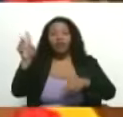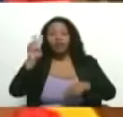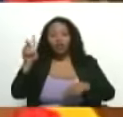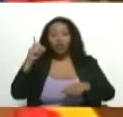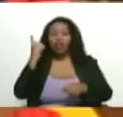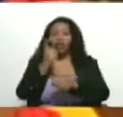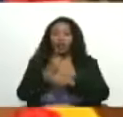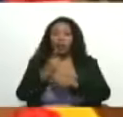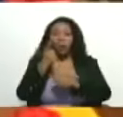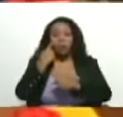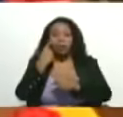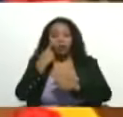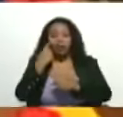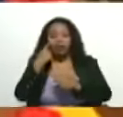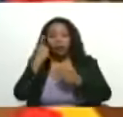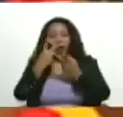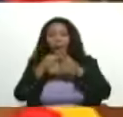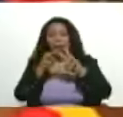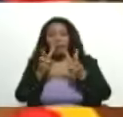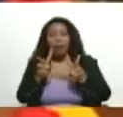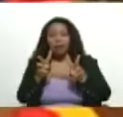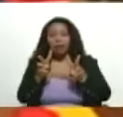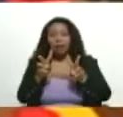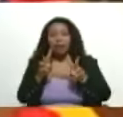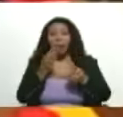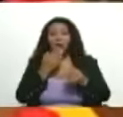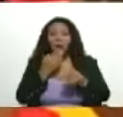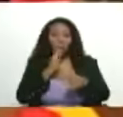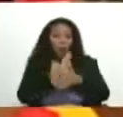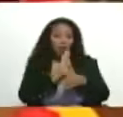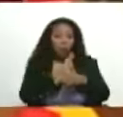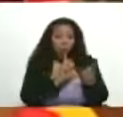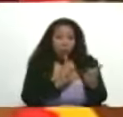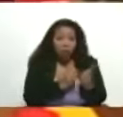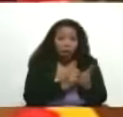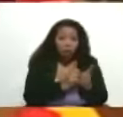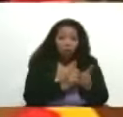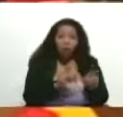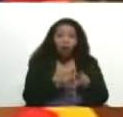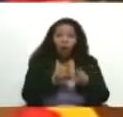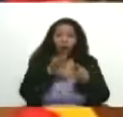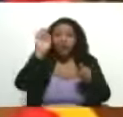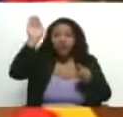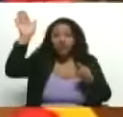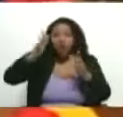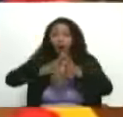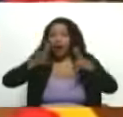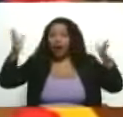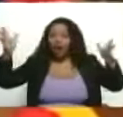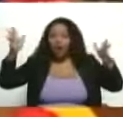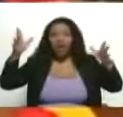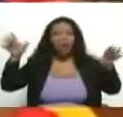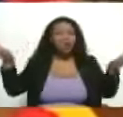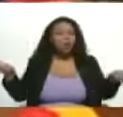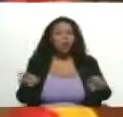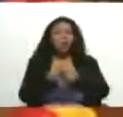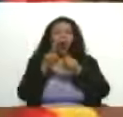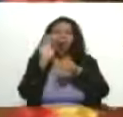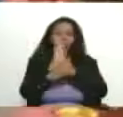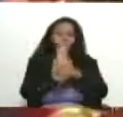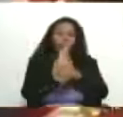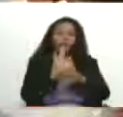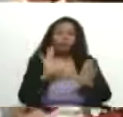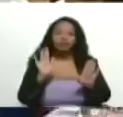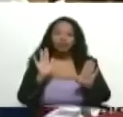en lo pequeño, lo grande está asegurado. Lo grande está asegurado es porque Uno va controlando de a